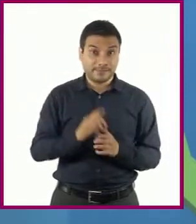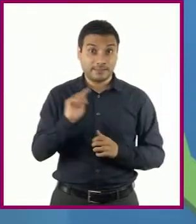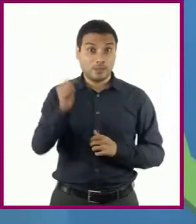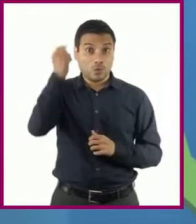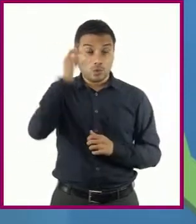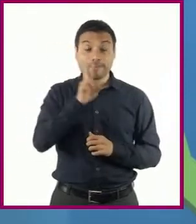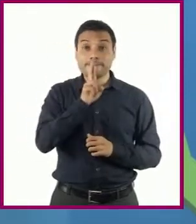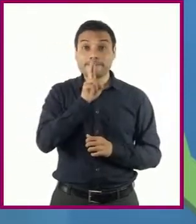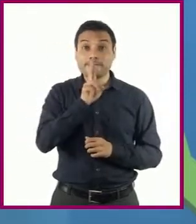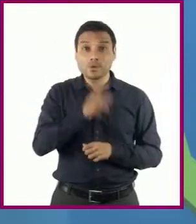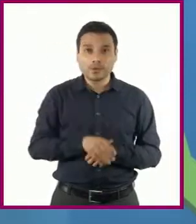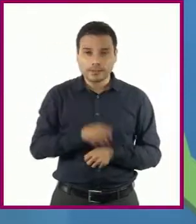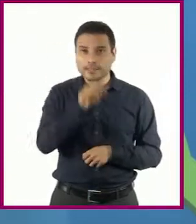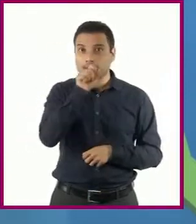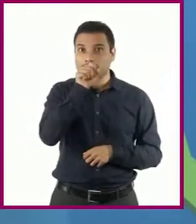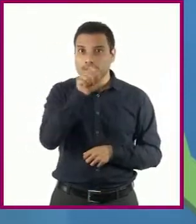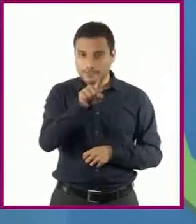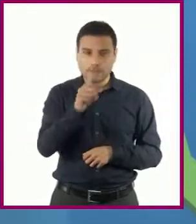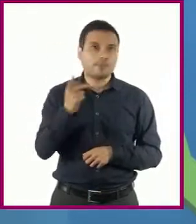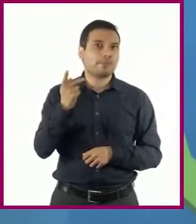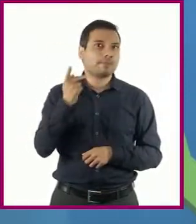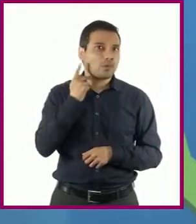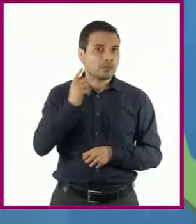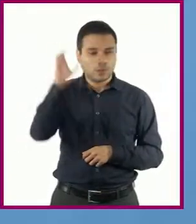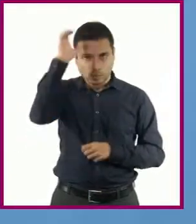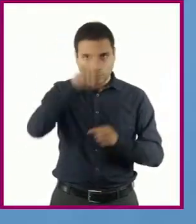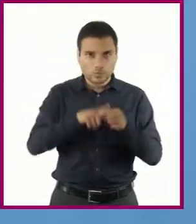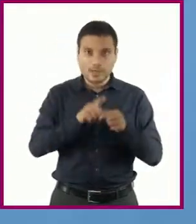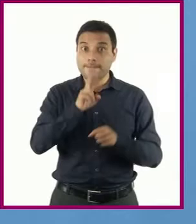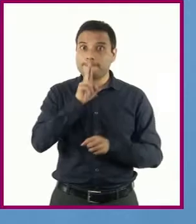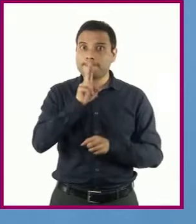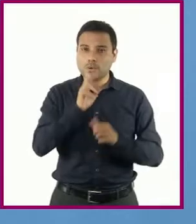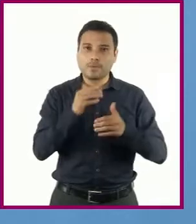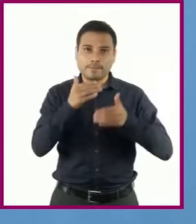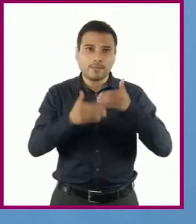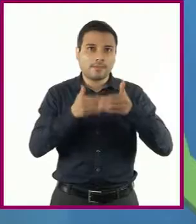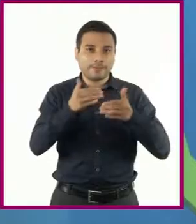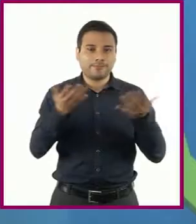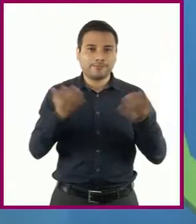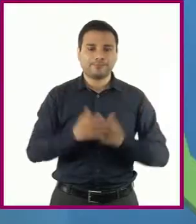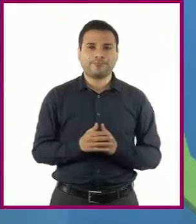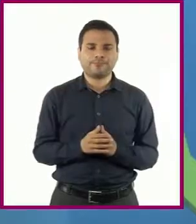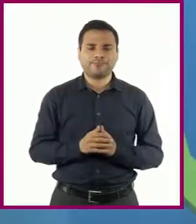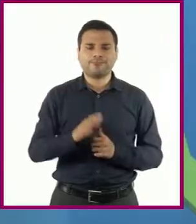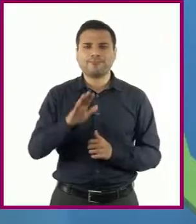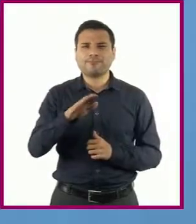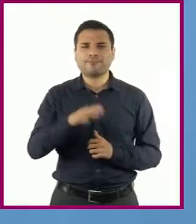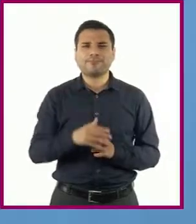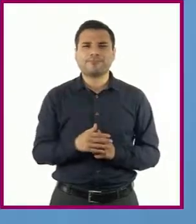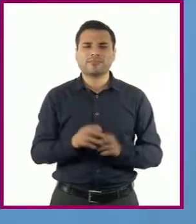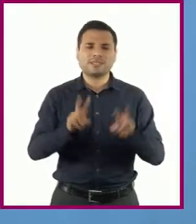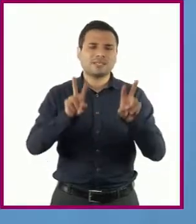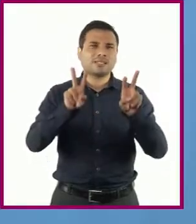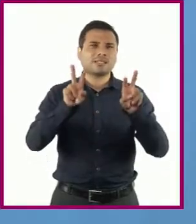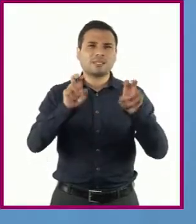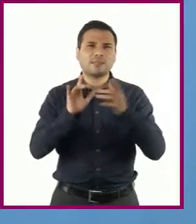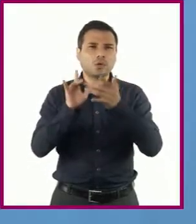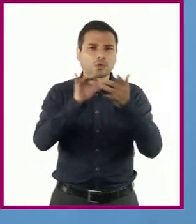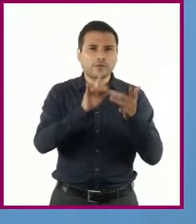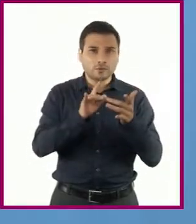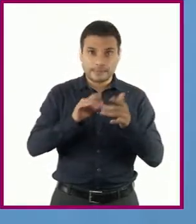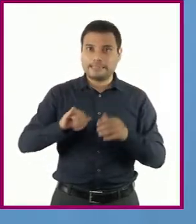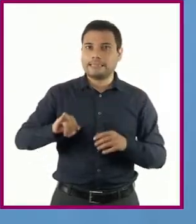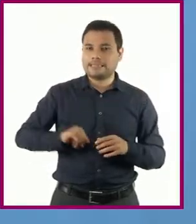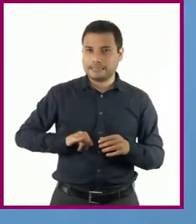tecnológico, sino también en el ámbito político y cultural. Maestra, el tema de la globalización es muy interesante,